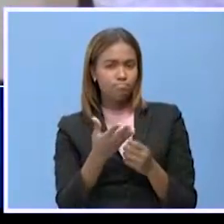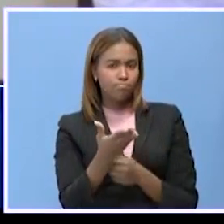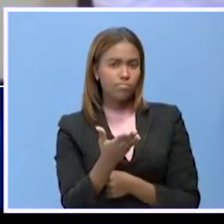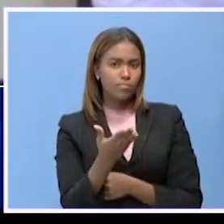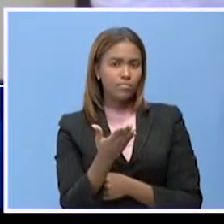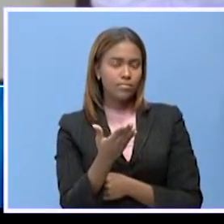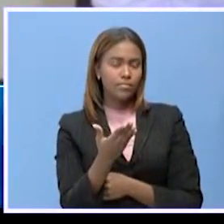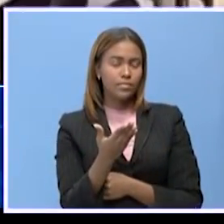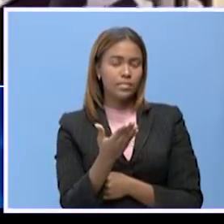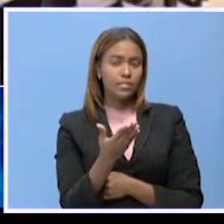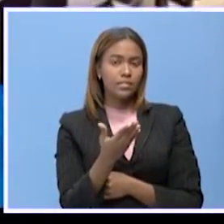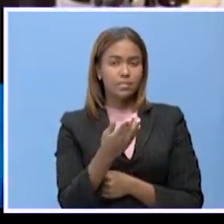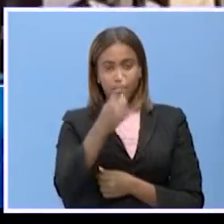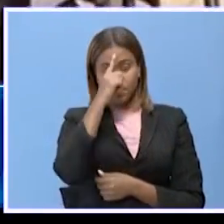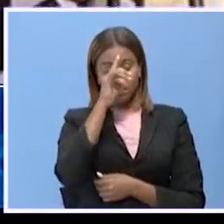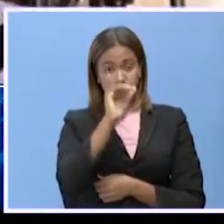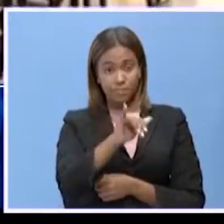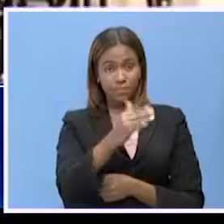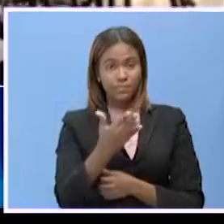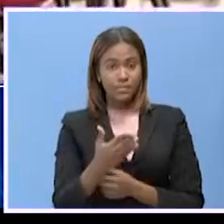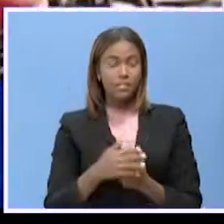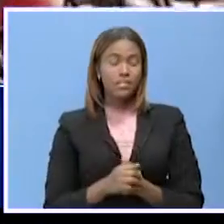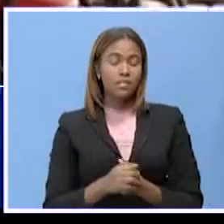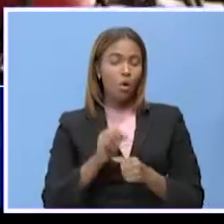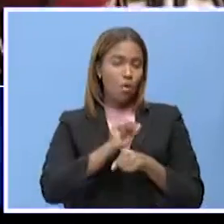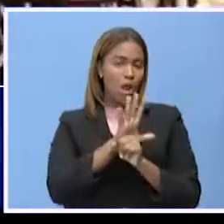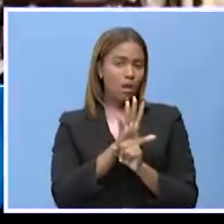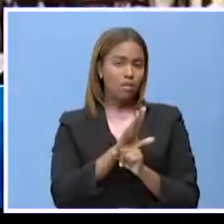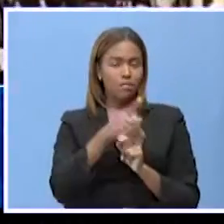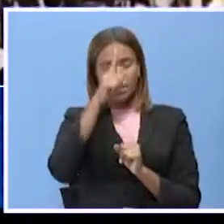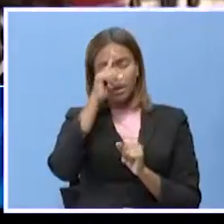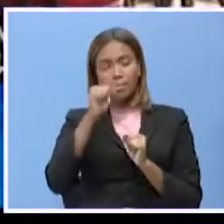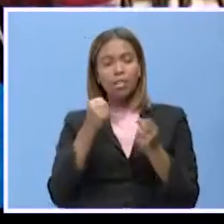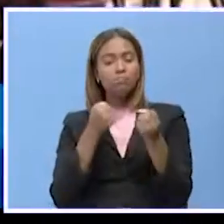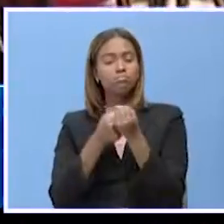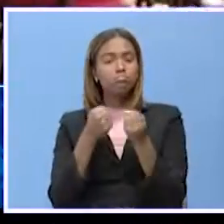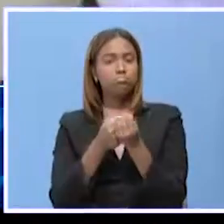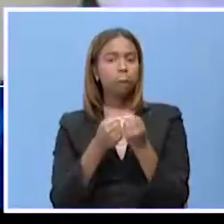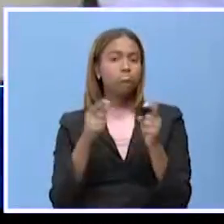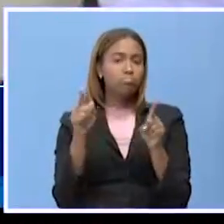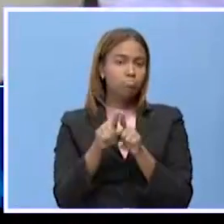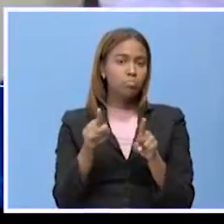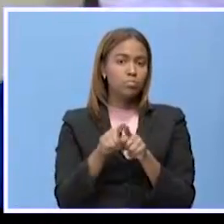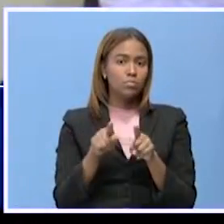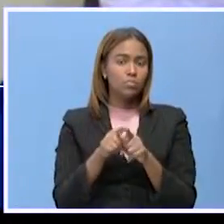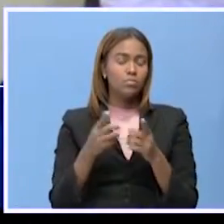las pruebas antigénicas para corroborar muchas veces